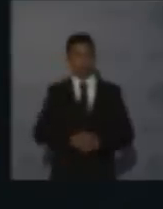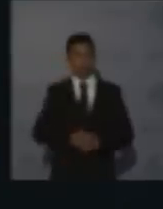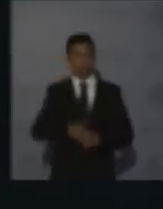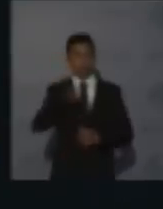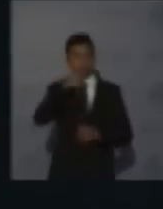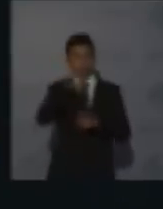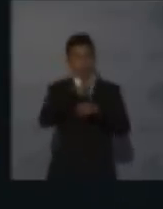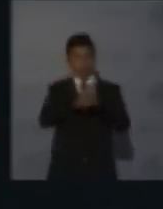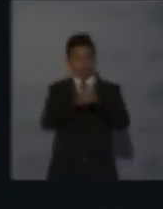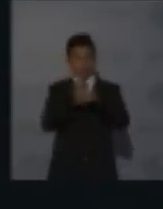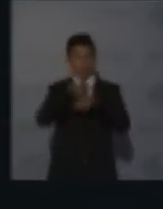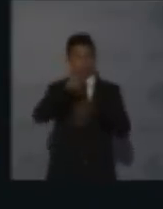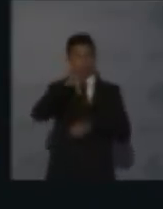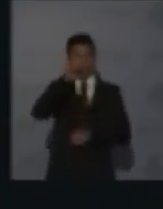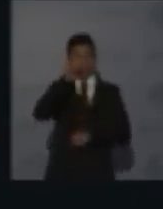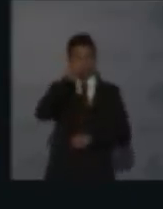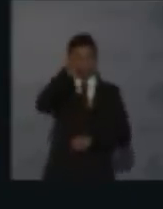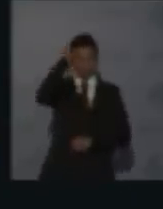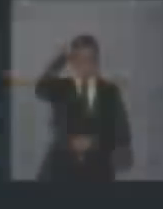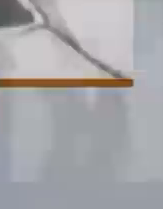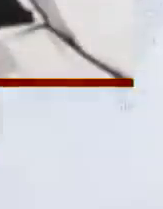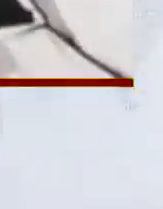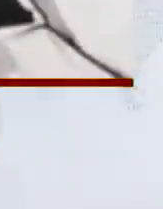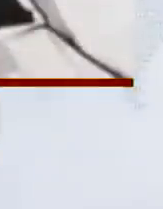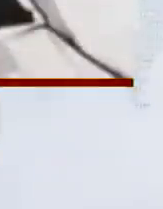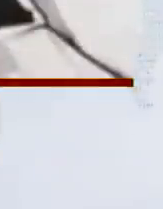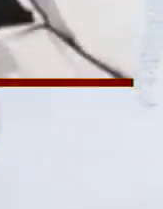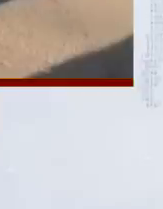personas con exceso ya,